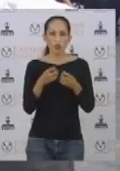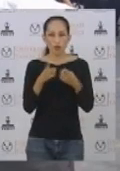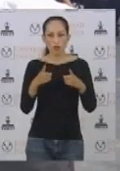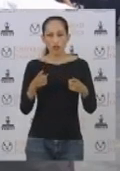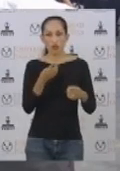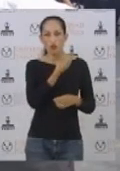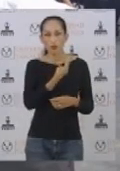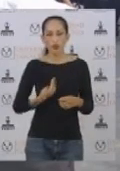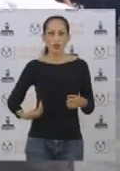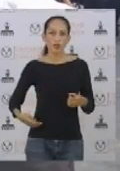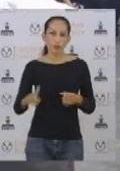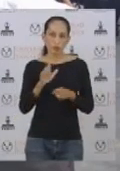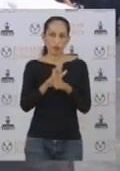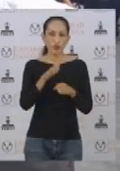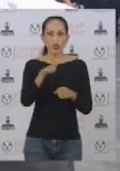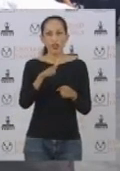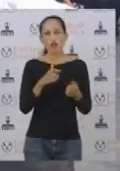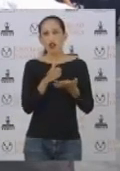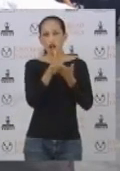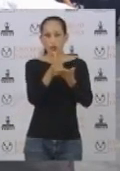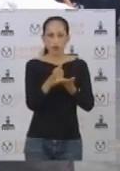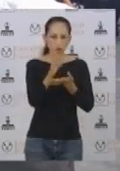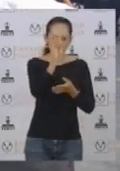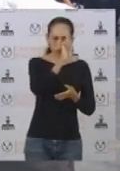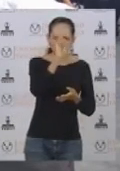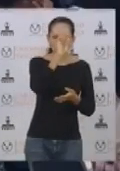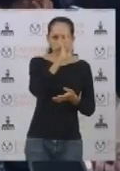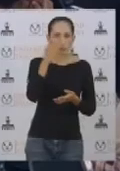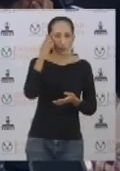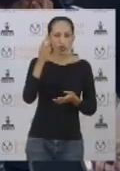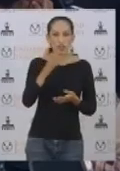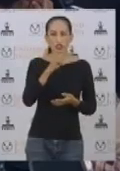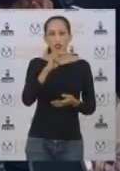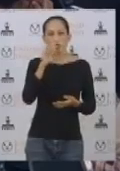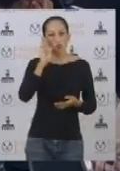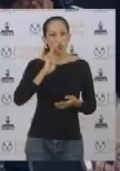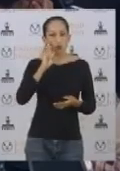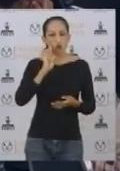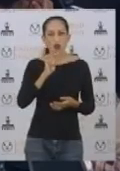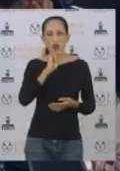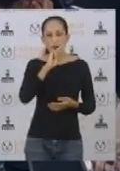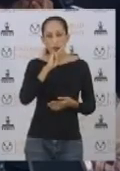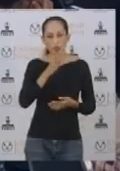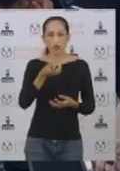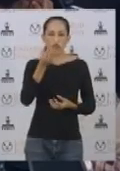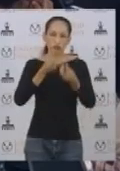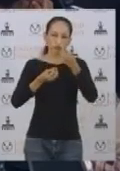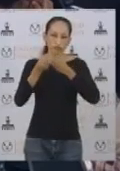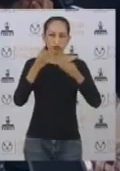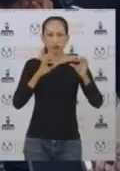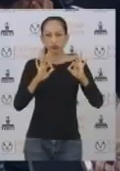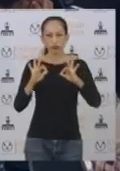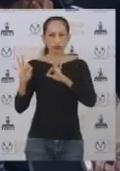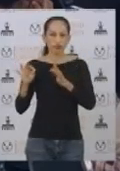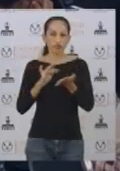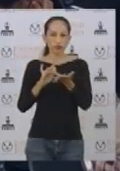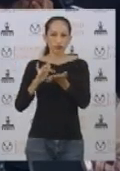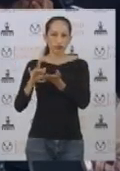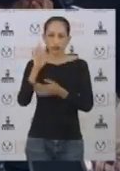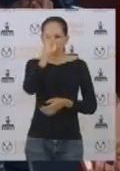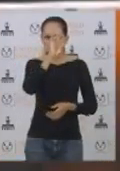de Desarrollo Municipal y en donde brindaron orientación alimentaria y nutricional a madres de familia, además de otro tipo de asesorías profesionales que brinda la UAT.